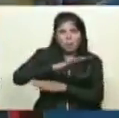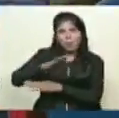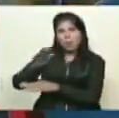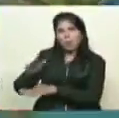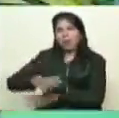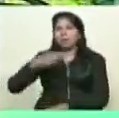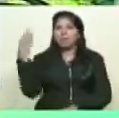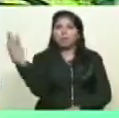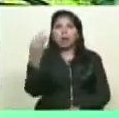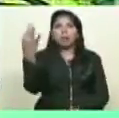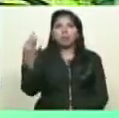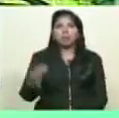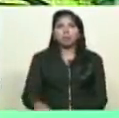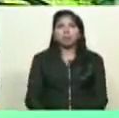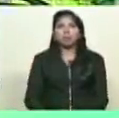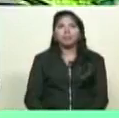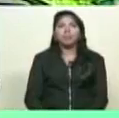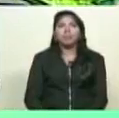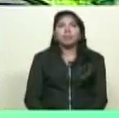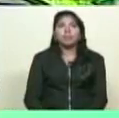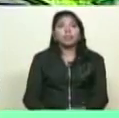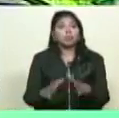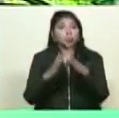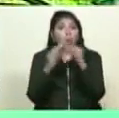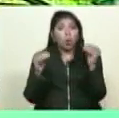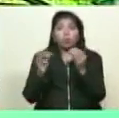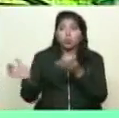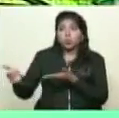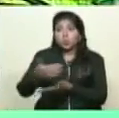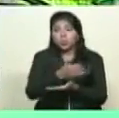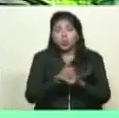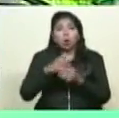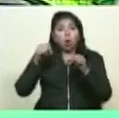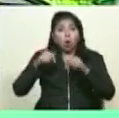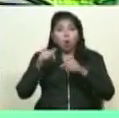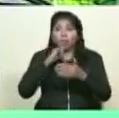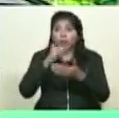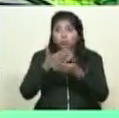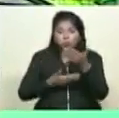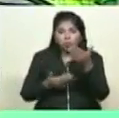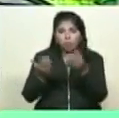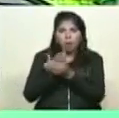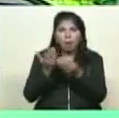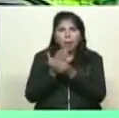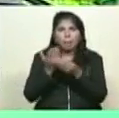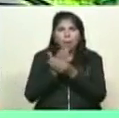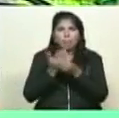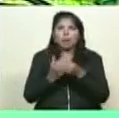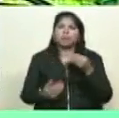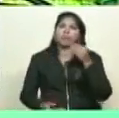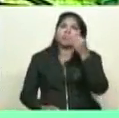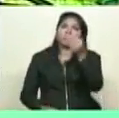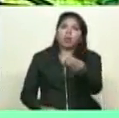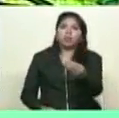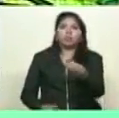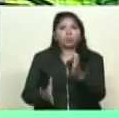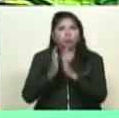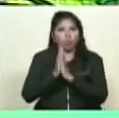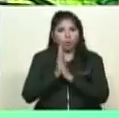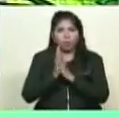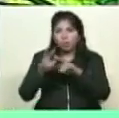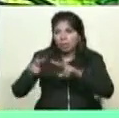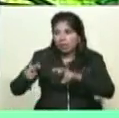verdad. Y bueno, todas estas denuncias, que los trabajadores, por favor, nos las hagan llegar, las